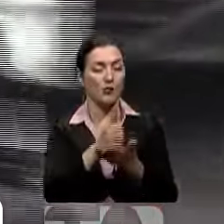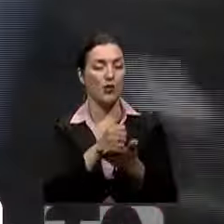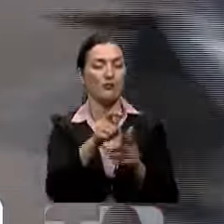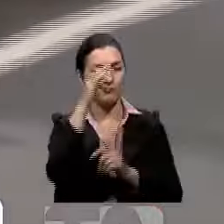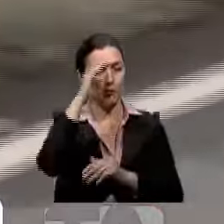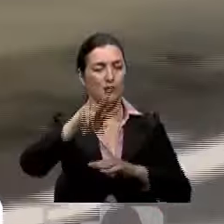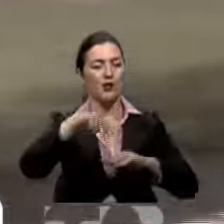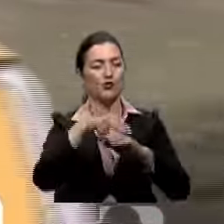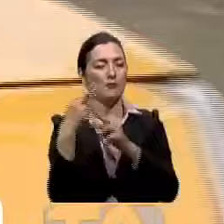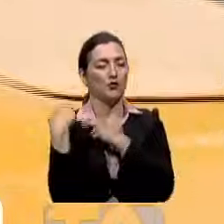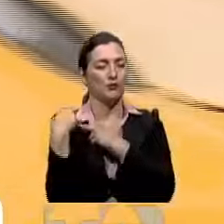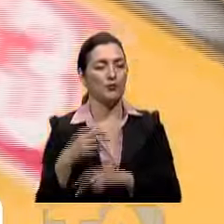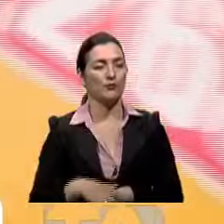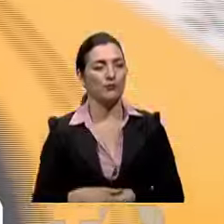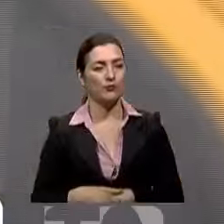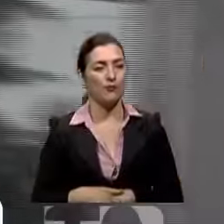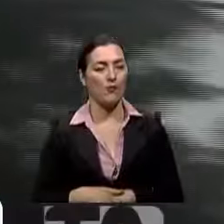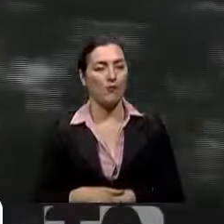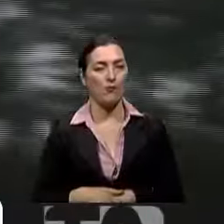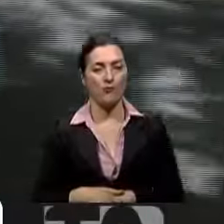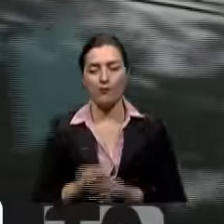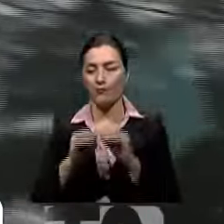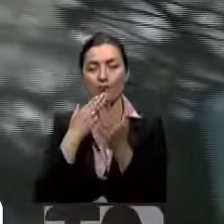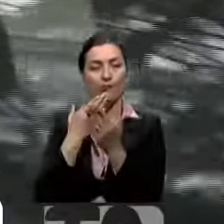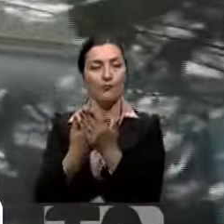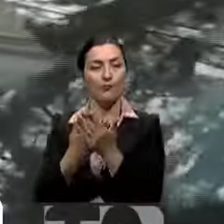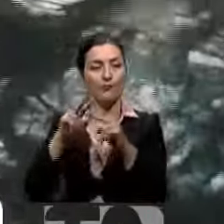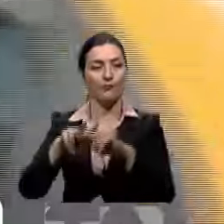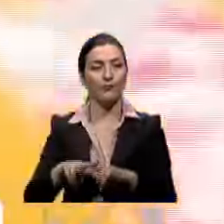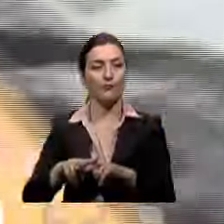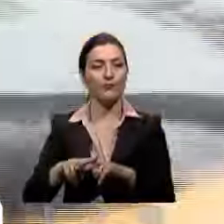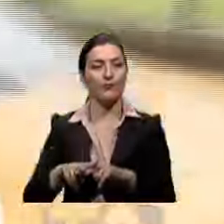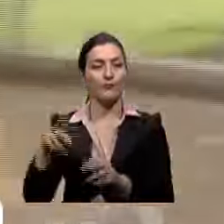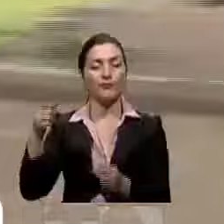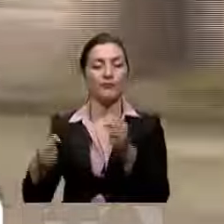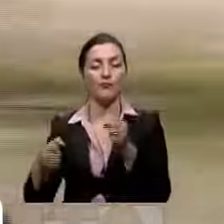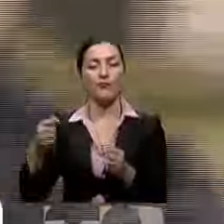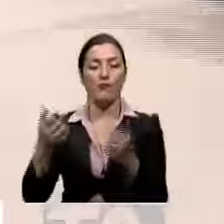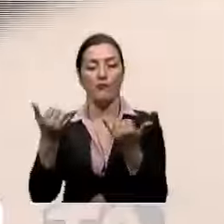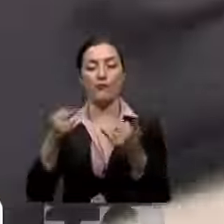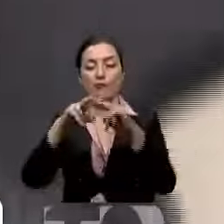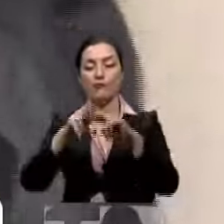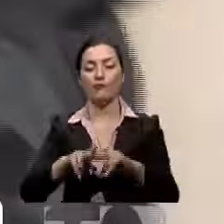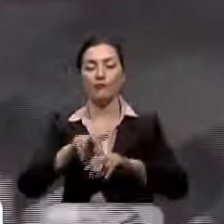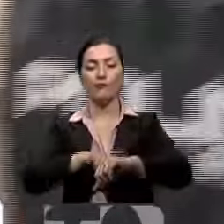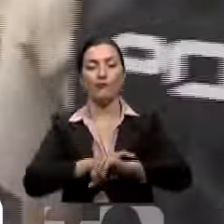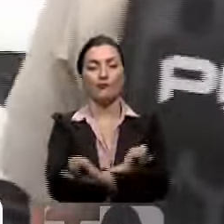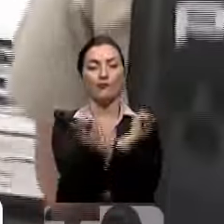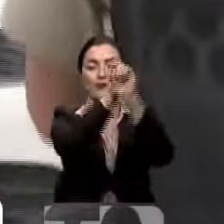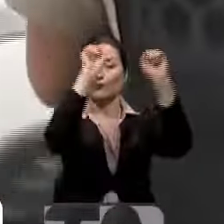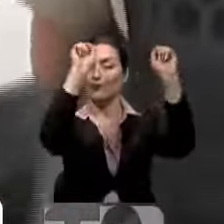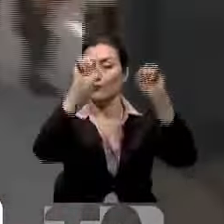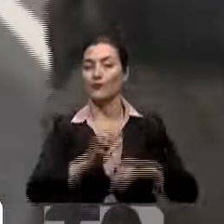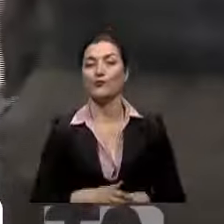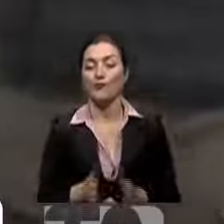manejamos en los diferentes circuitos. Muchísimas gracias, Mayor. Ahí estamos viendo cómo se revisan también los vehículos a esta hora de la mañana. Por supuesto,